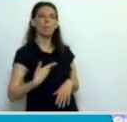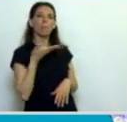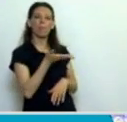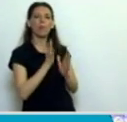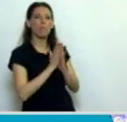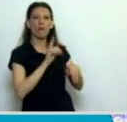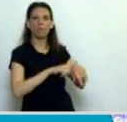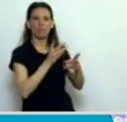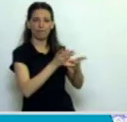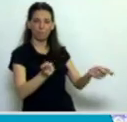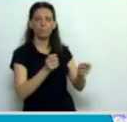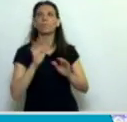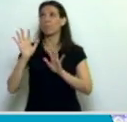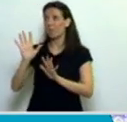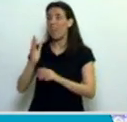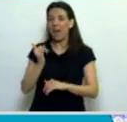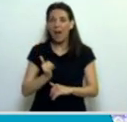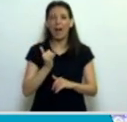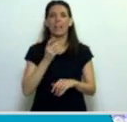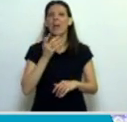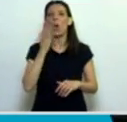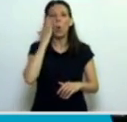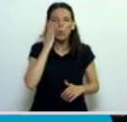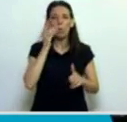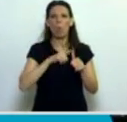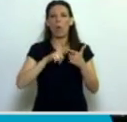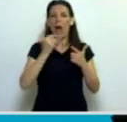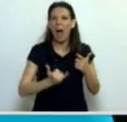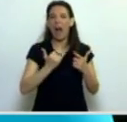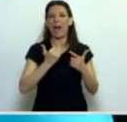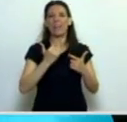favor, sino cargado de sentido social, cultural